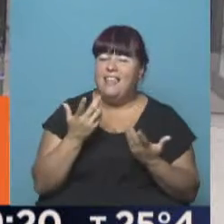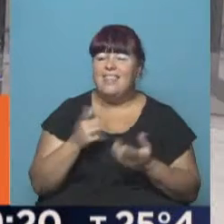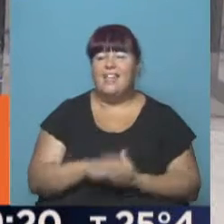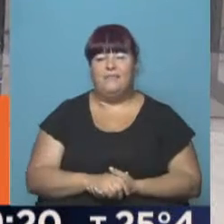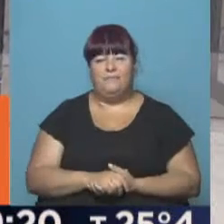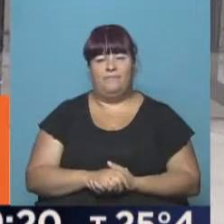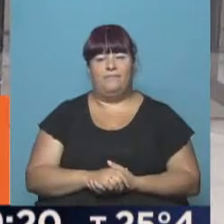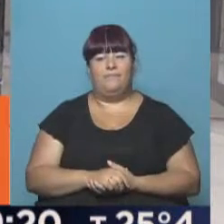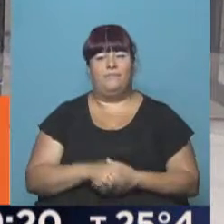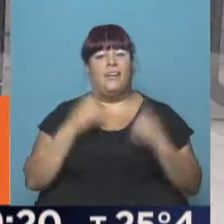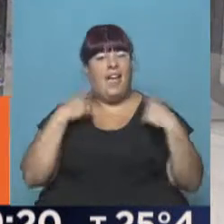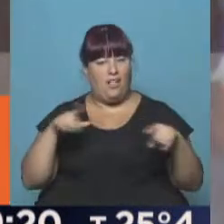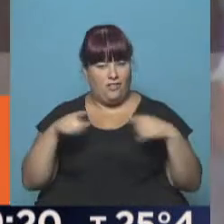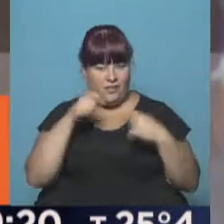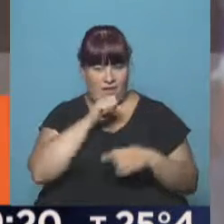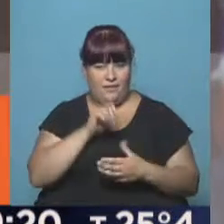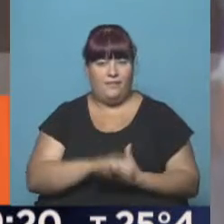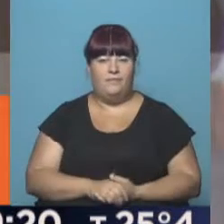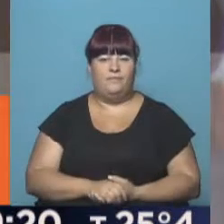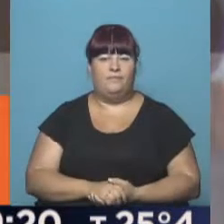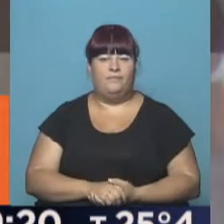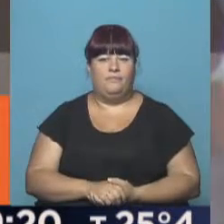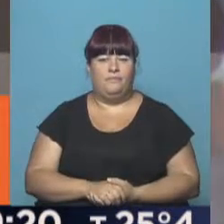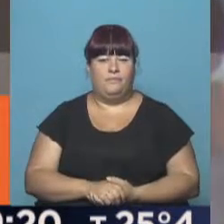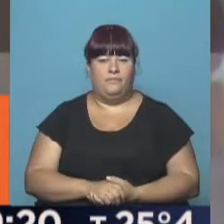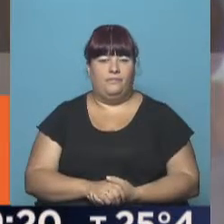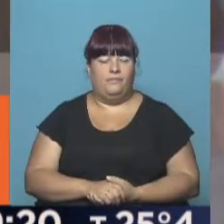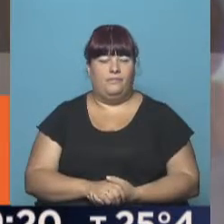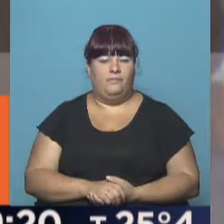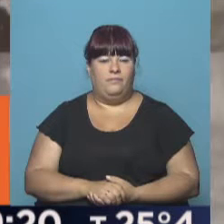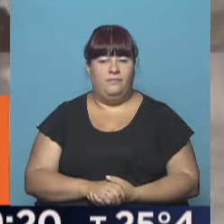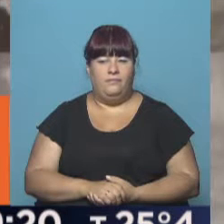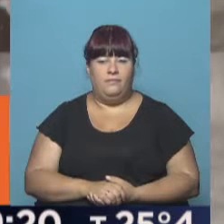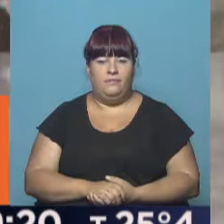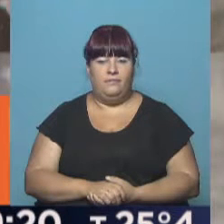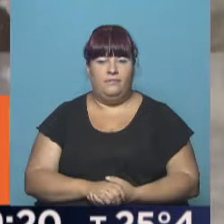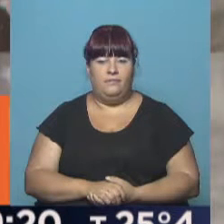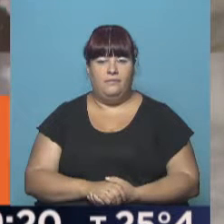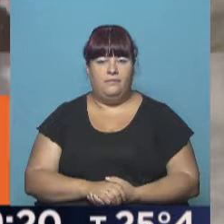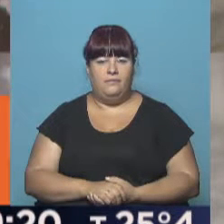acaso no brillara el sol y quedara